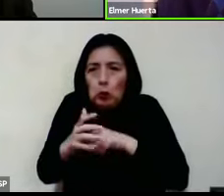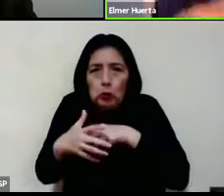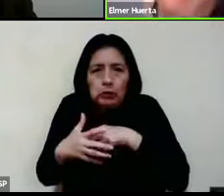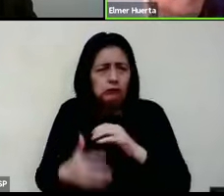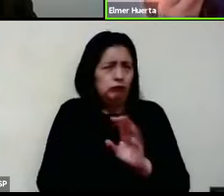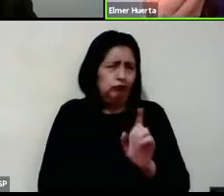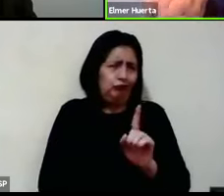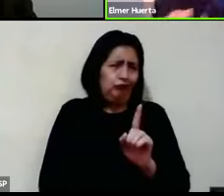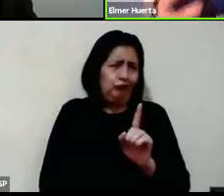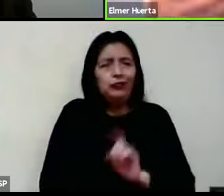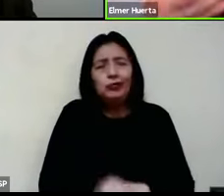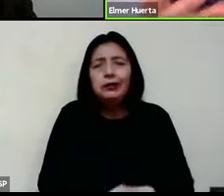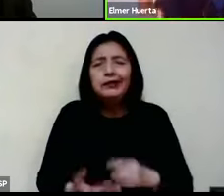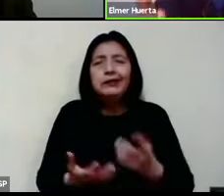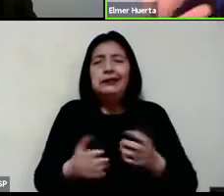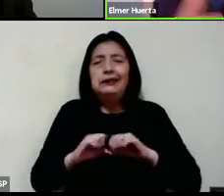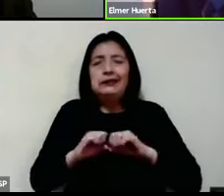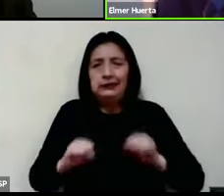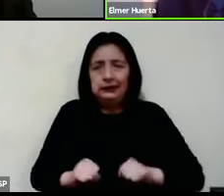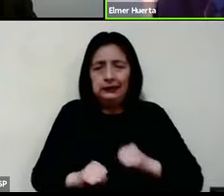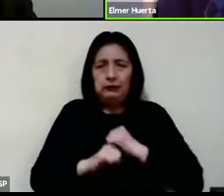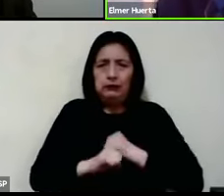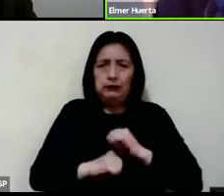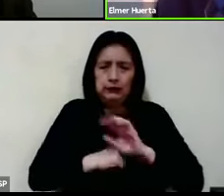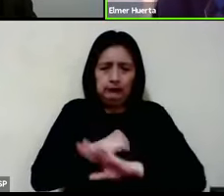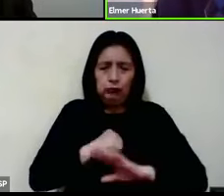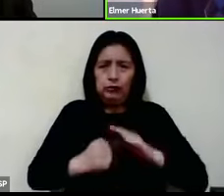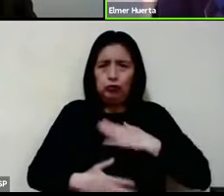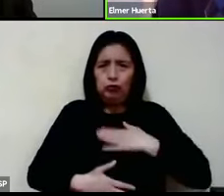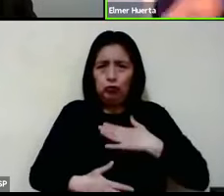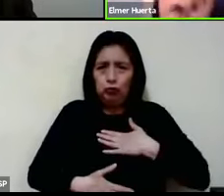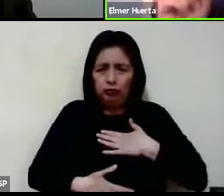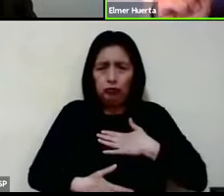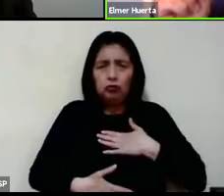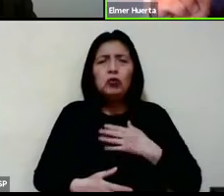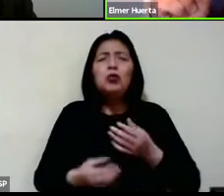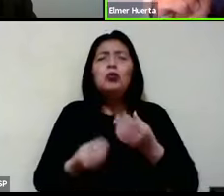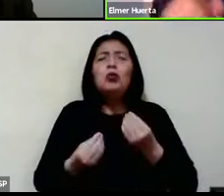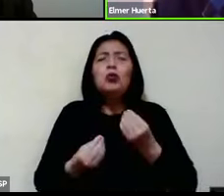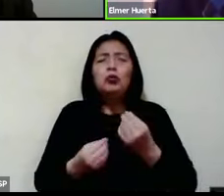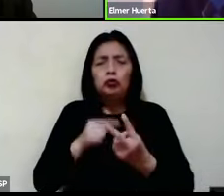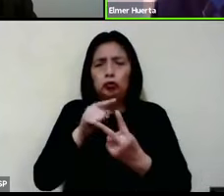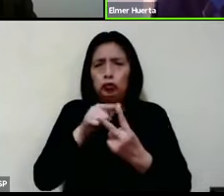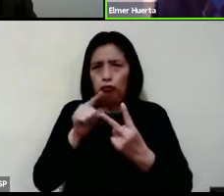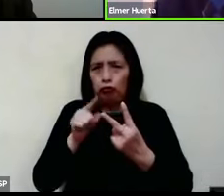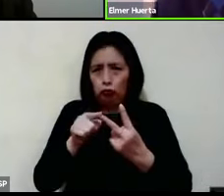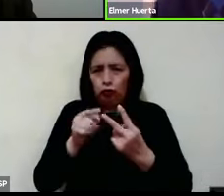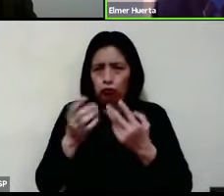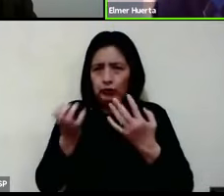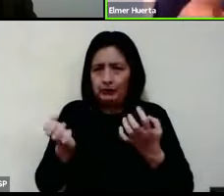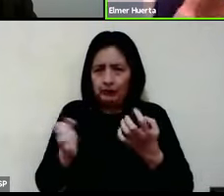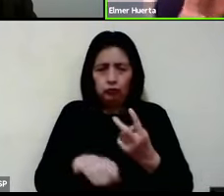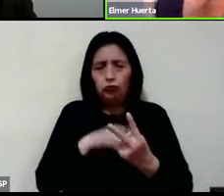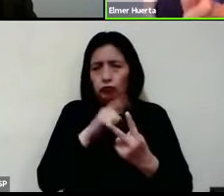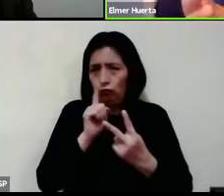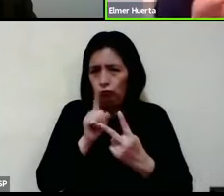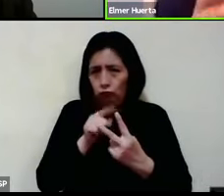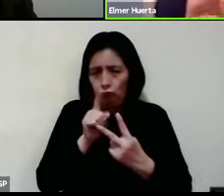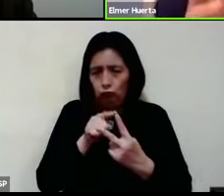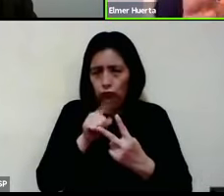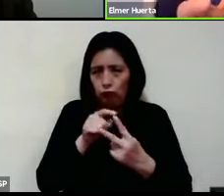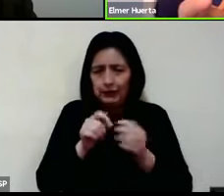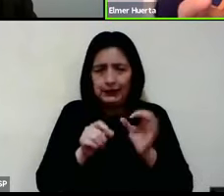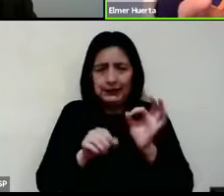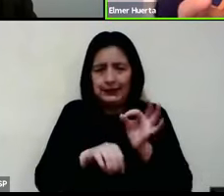No. El sistema de defensa del ser humano está compuesto de 2 elementos. Unas